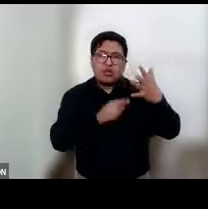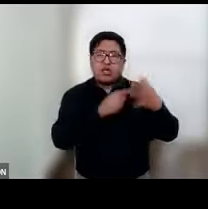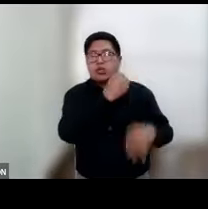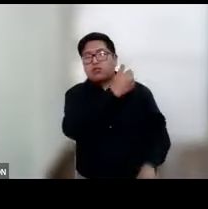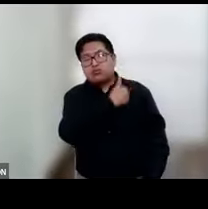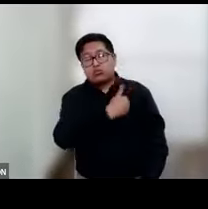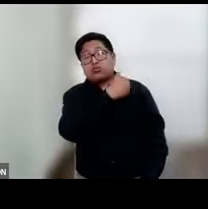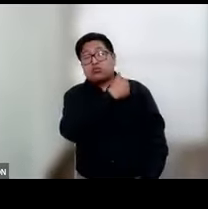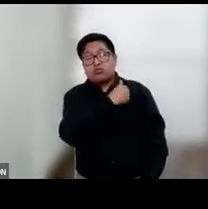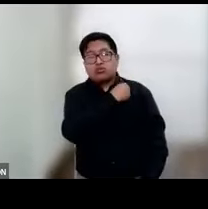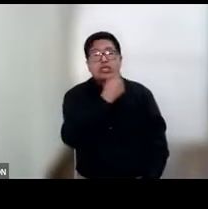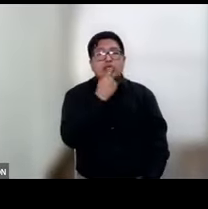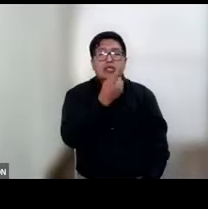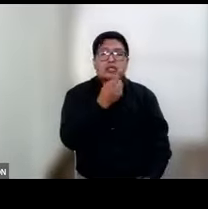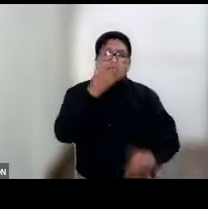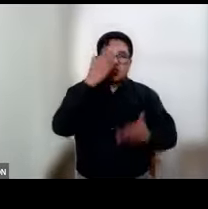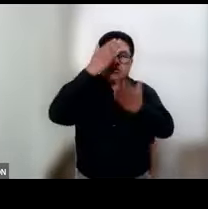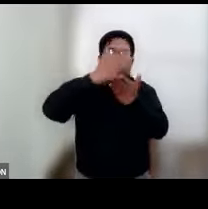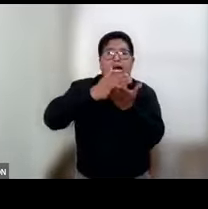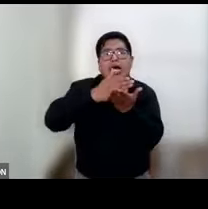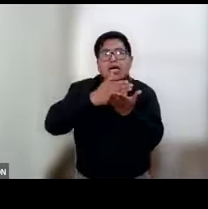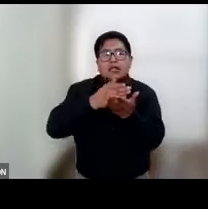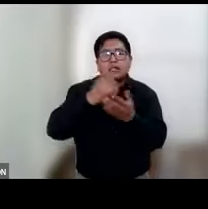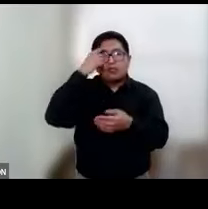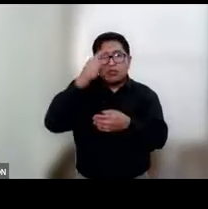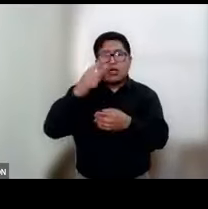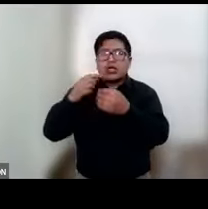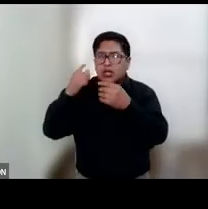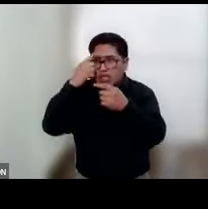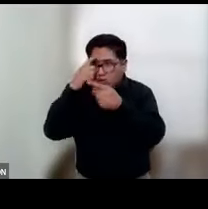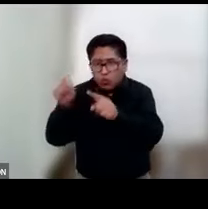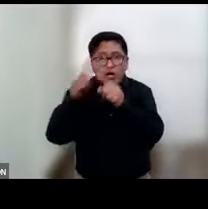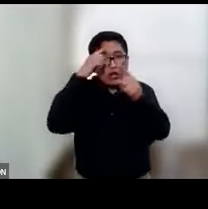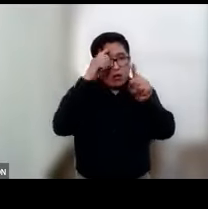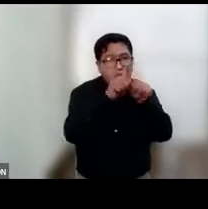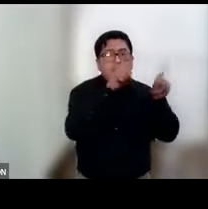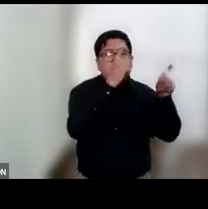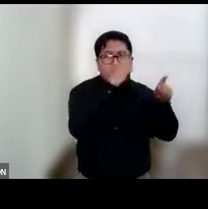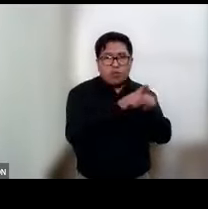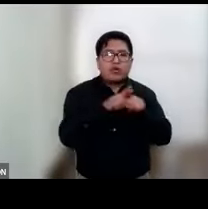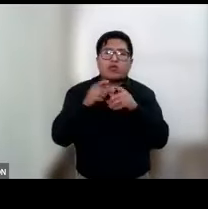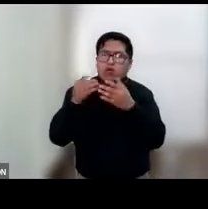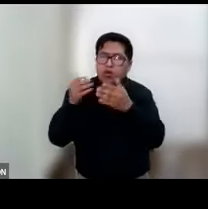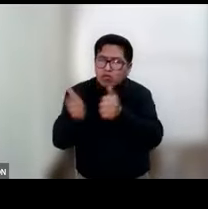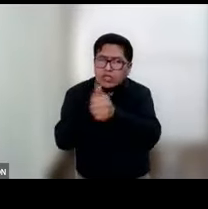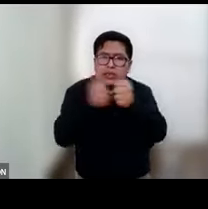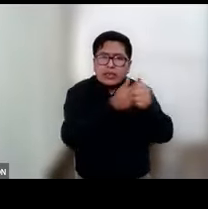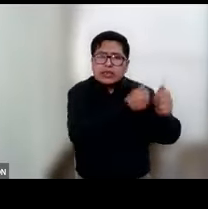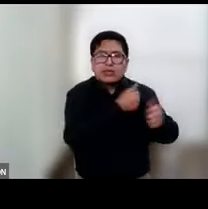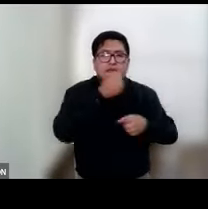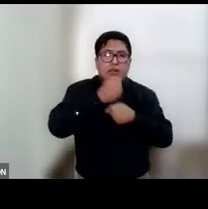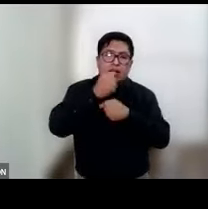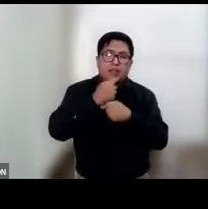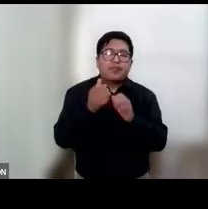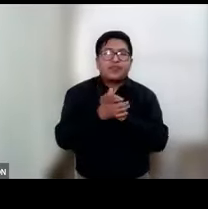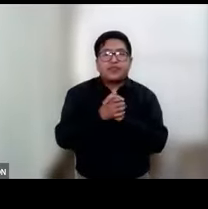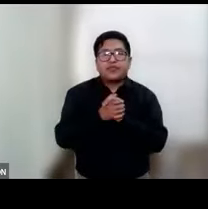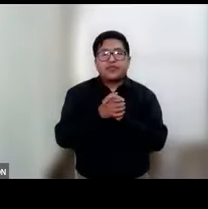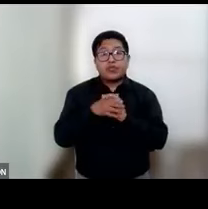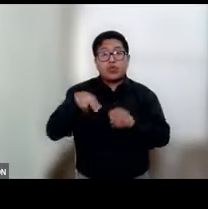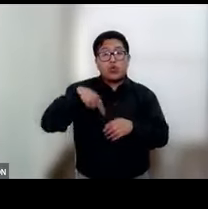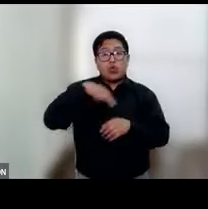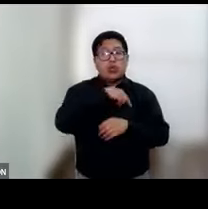repensar nuestro trabajo generar un tipo de acuerdos para nuestras inspecciones laborales por lo tanto nuestro trabajo